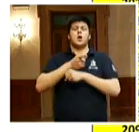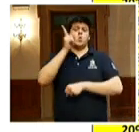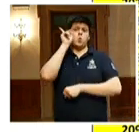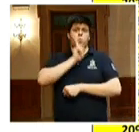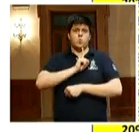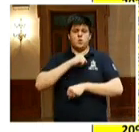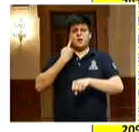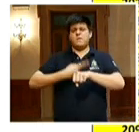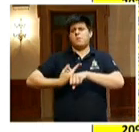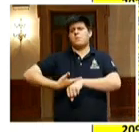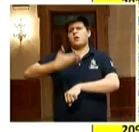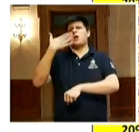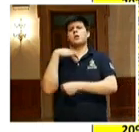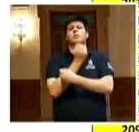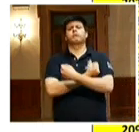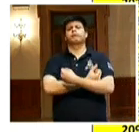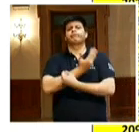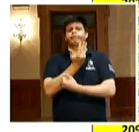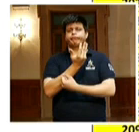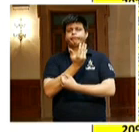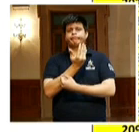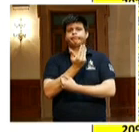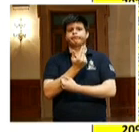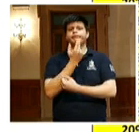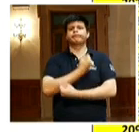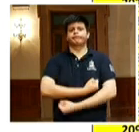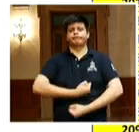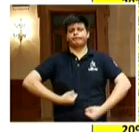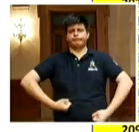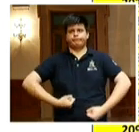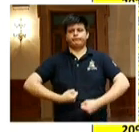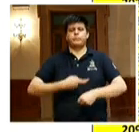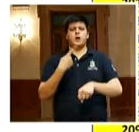con hipertensión arterial y obesidad